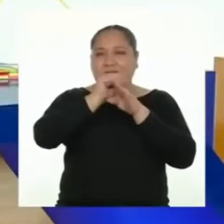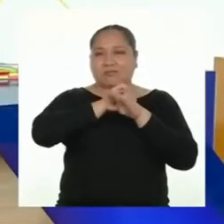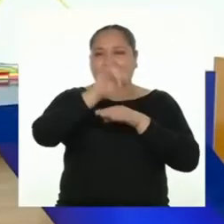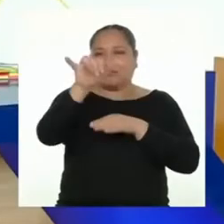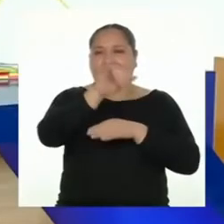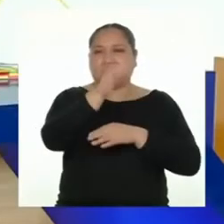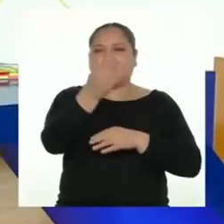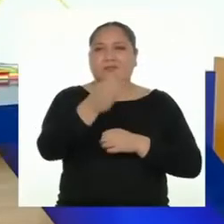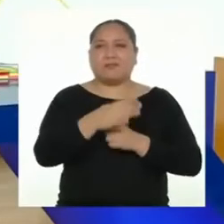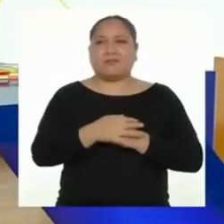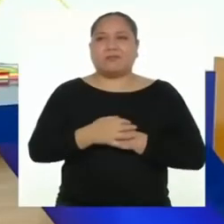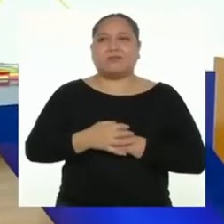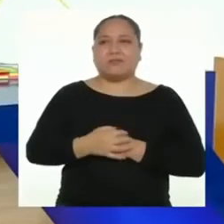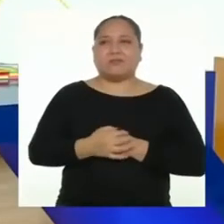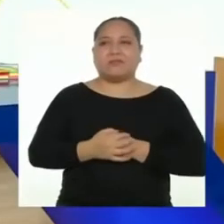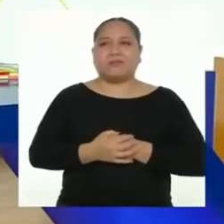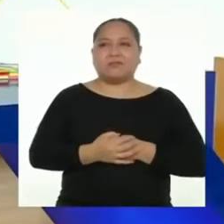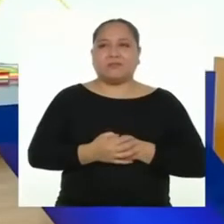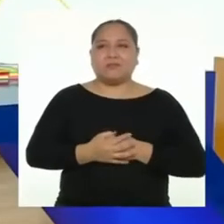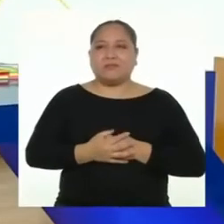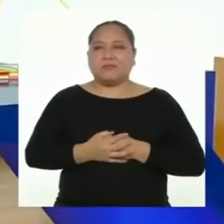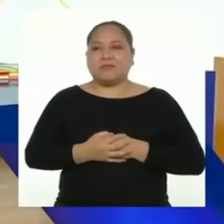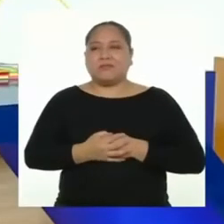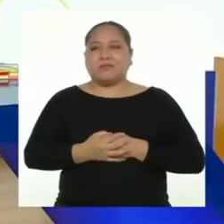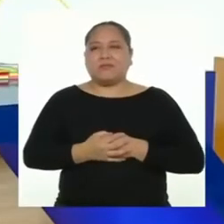ejercicio.